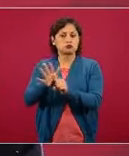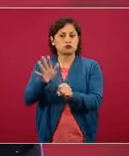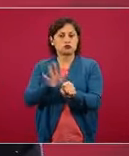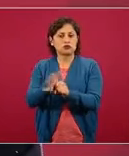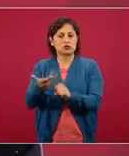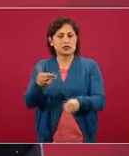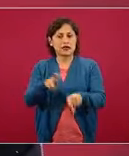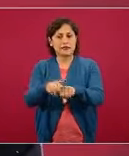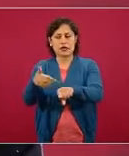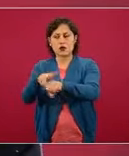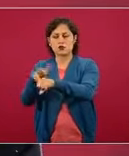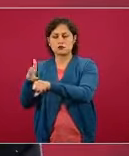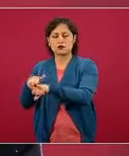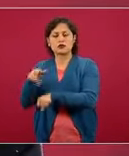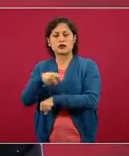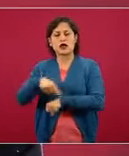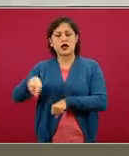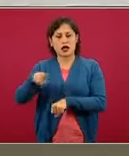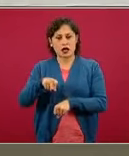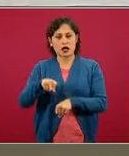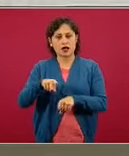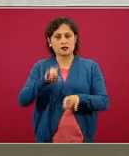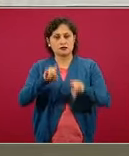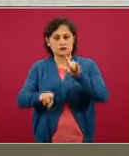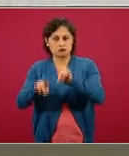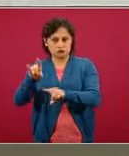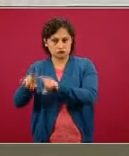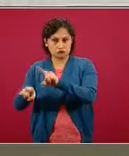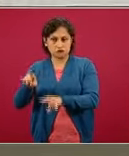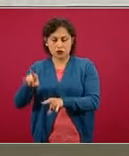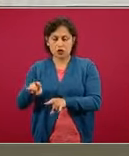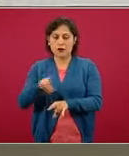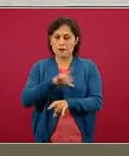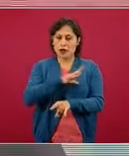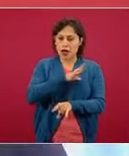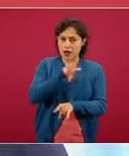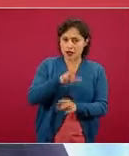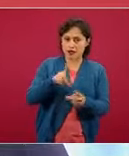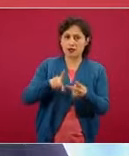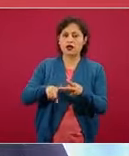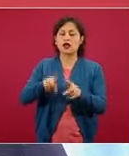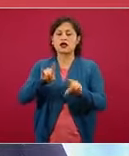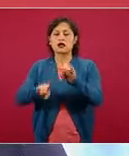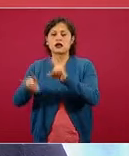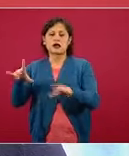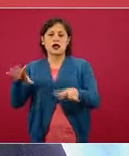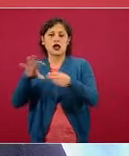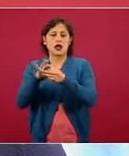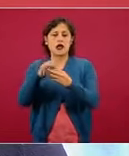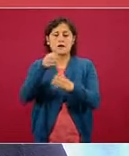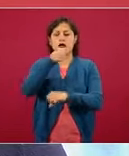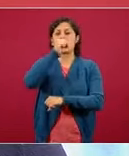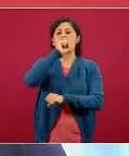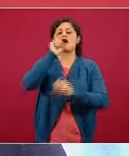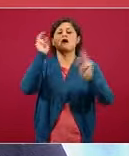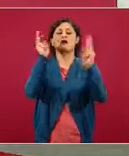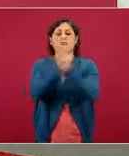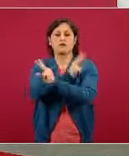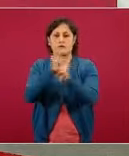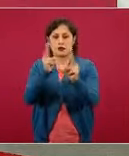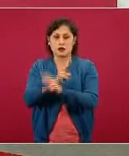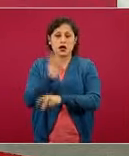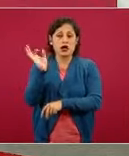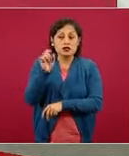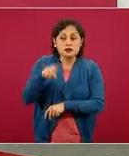lo que se refiere a camas tanto generales como con ventilador disponibles para atender a pacientes de este tipo en caso